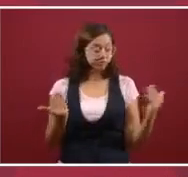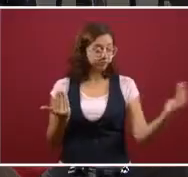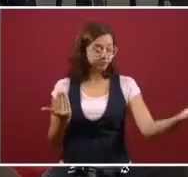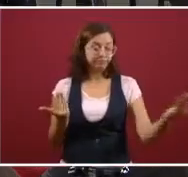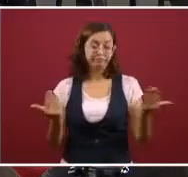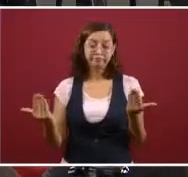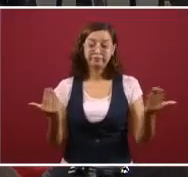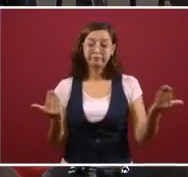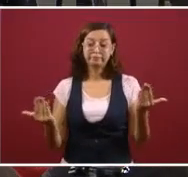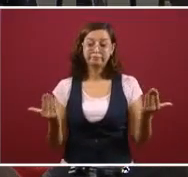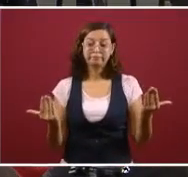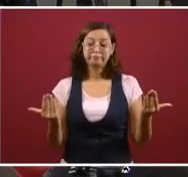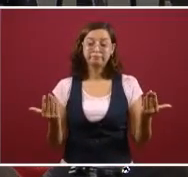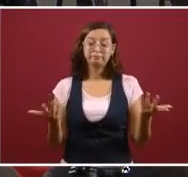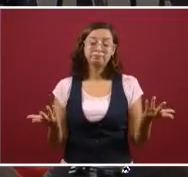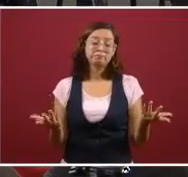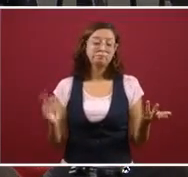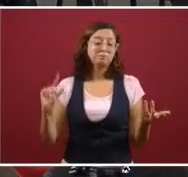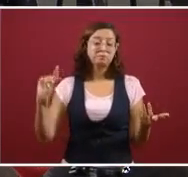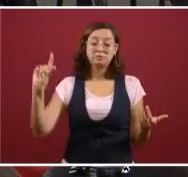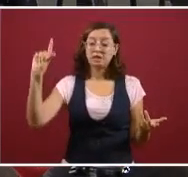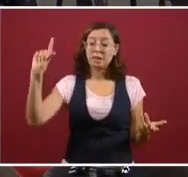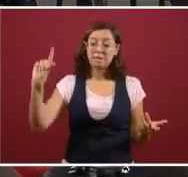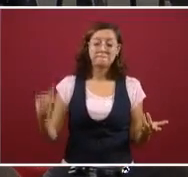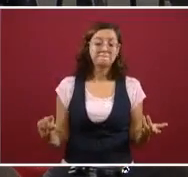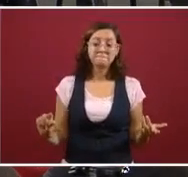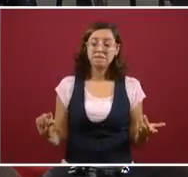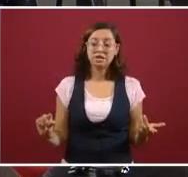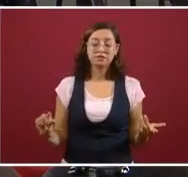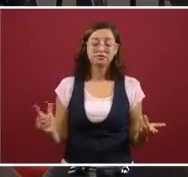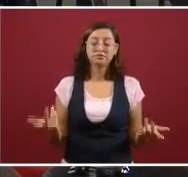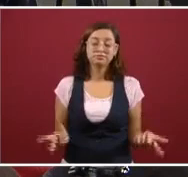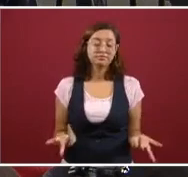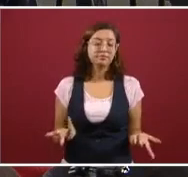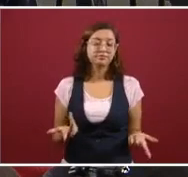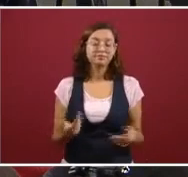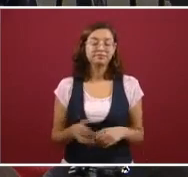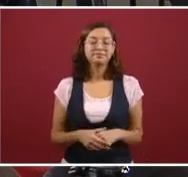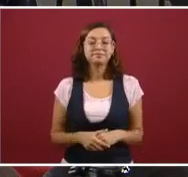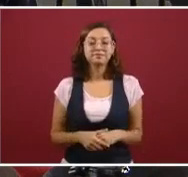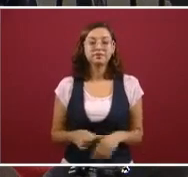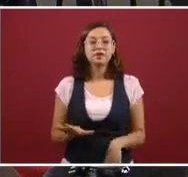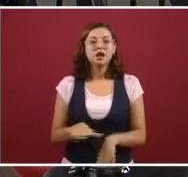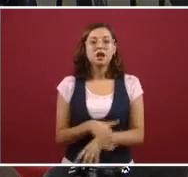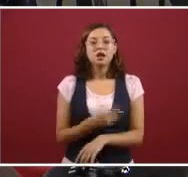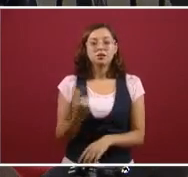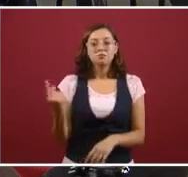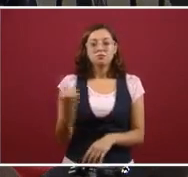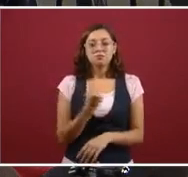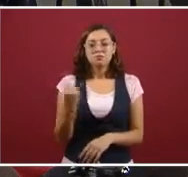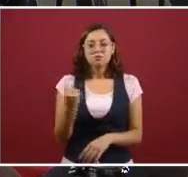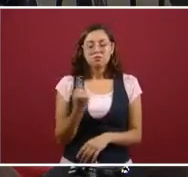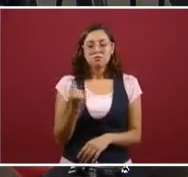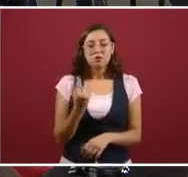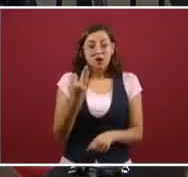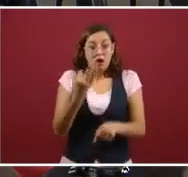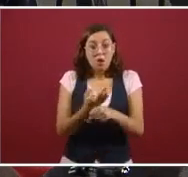todavía pues menos lo que se necesitaría, porque estamos destinando